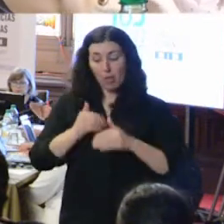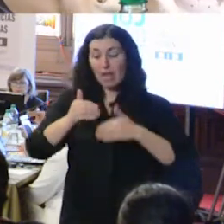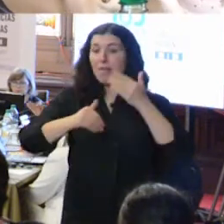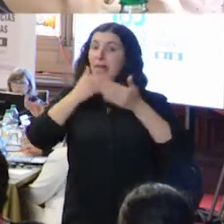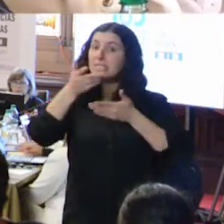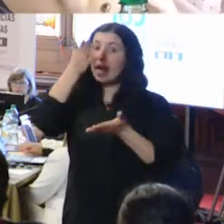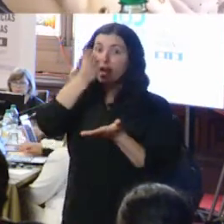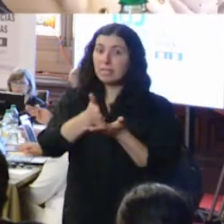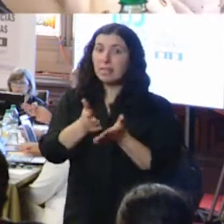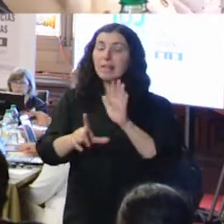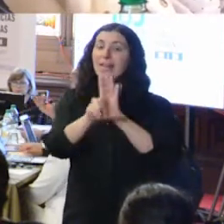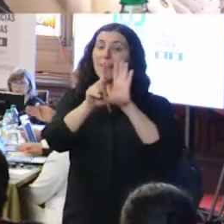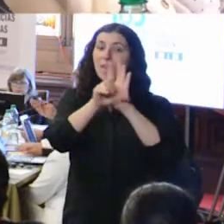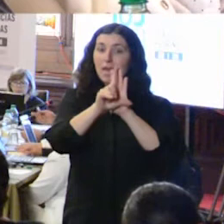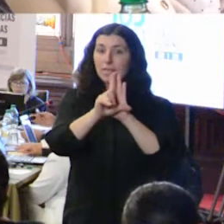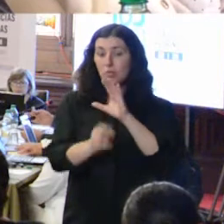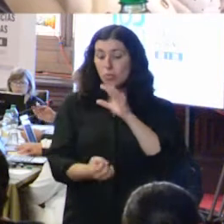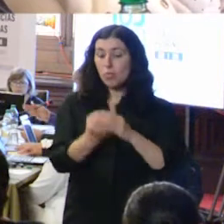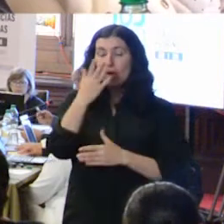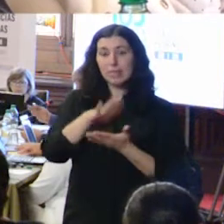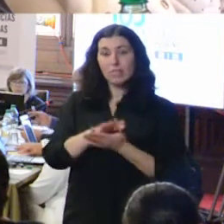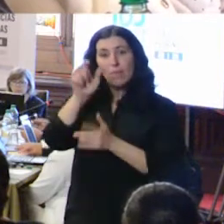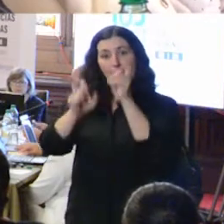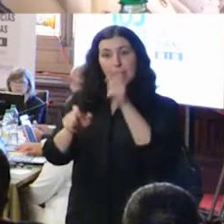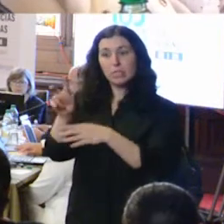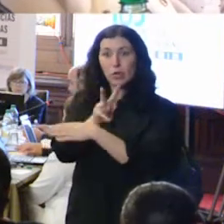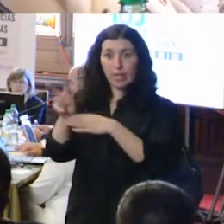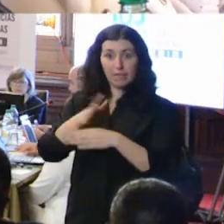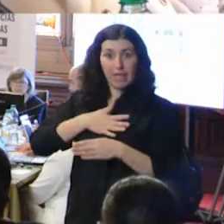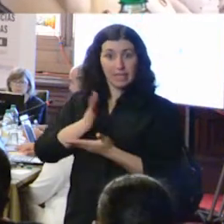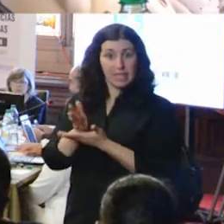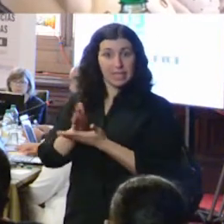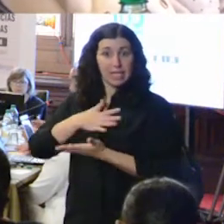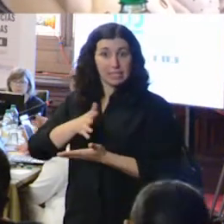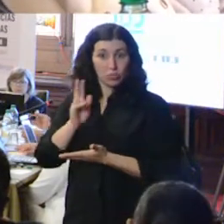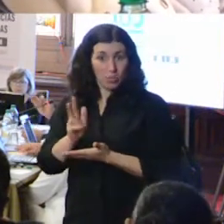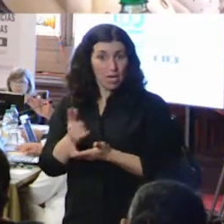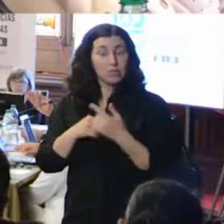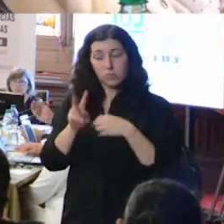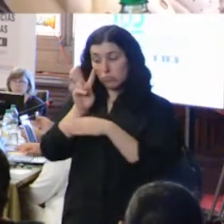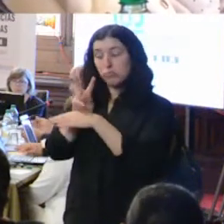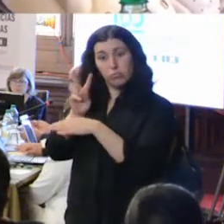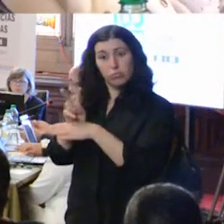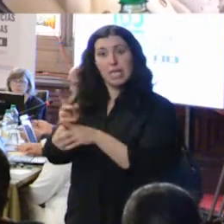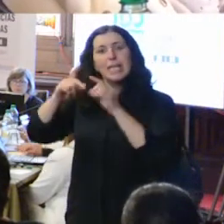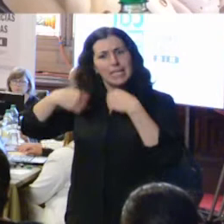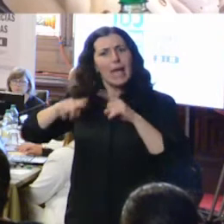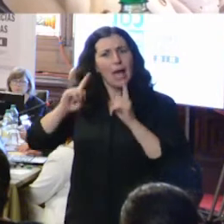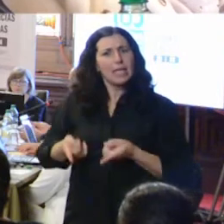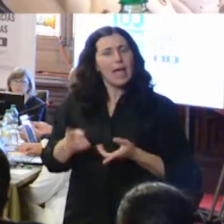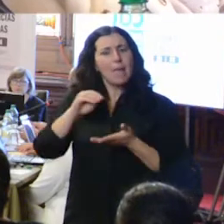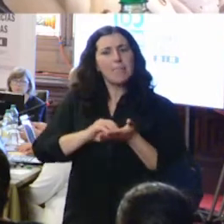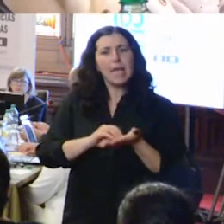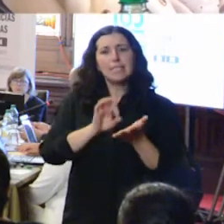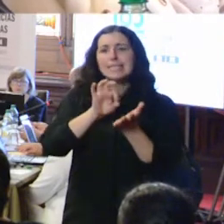de defensores, como ya se había concluido en una reunión previa bilateral entre sociedad civil y Estado, sino de un auténtico sistema que opere en la práctica